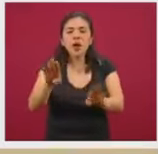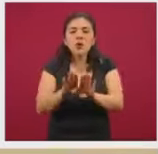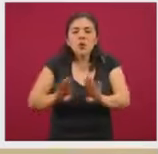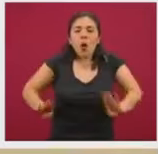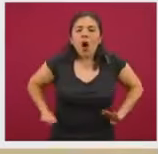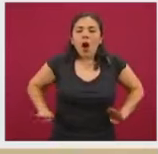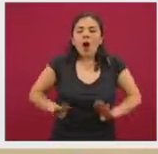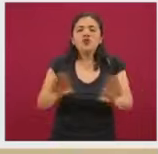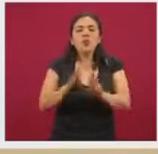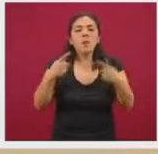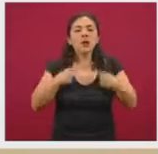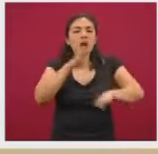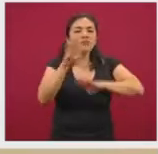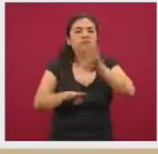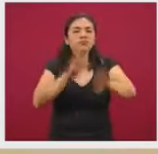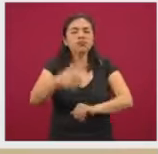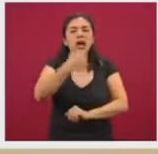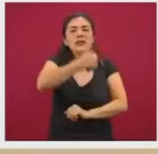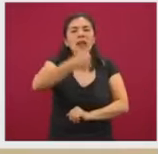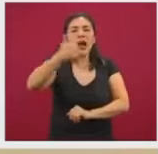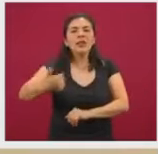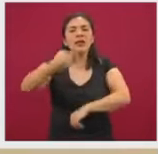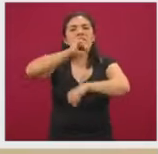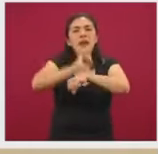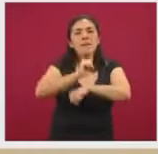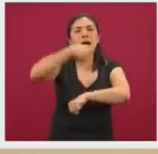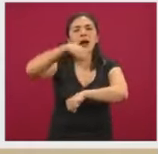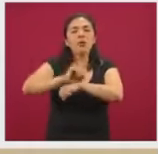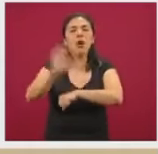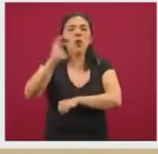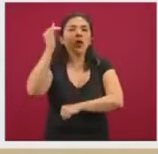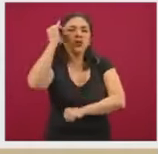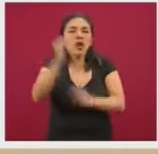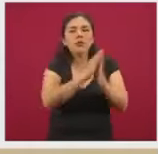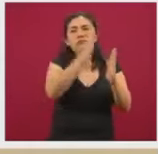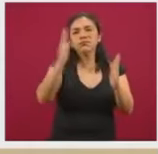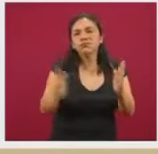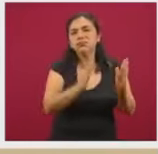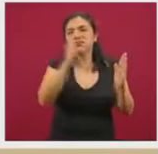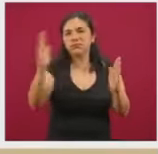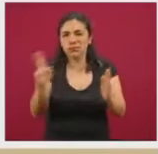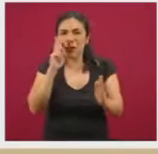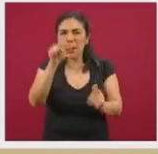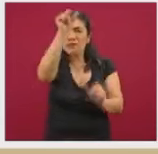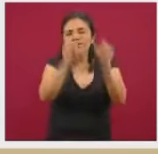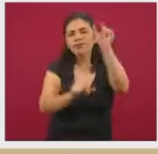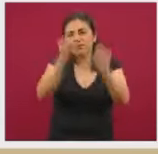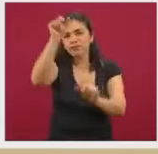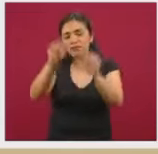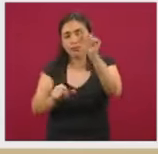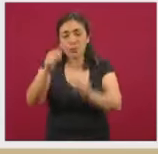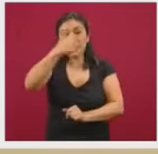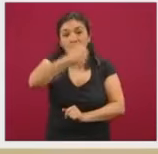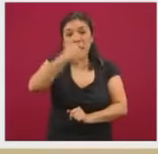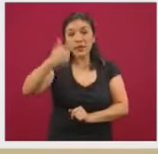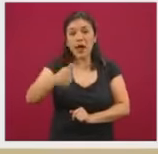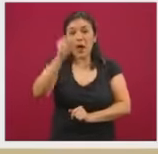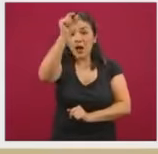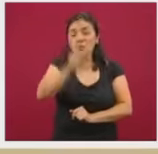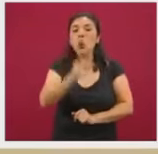del exceso de mortalidad en cada una de las semanas, que es cada una de las columnas, cada una de las líneas es una de